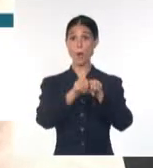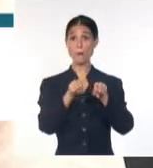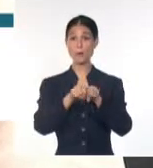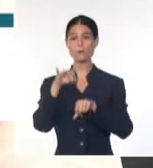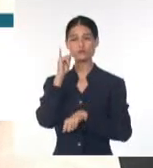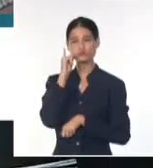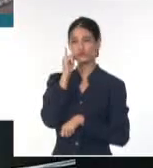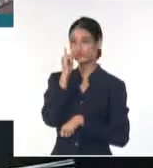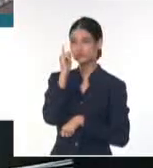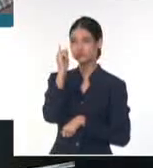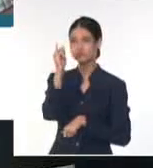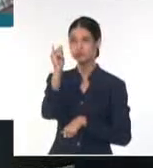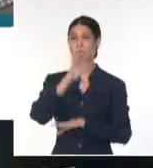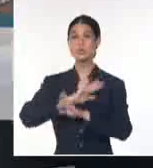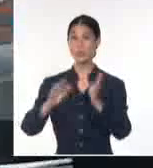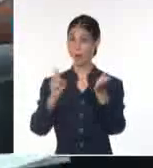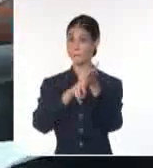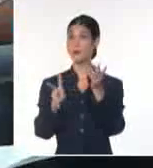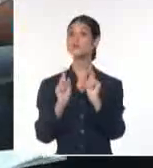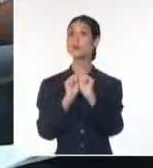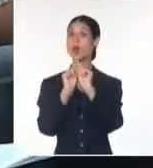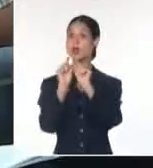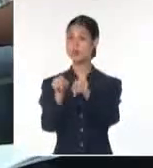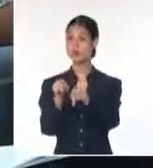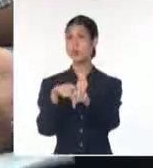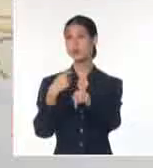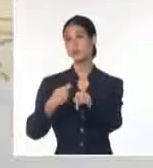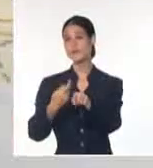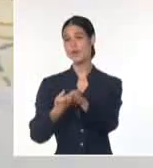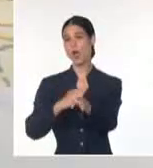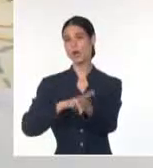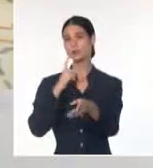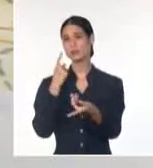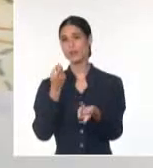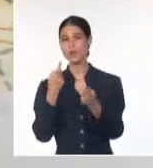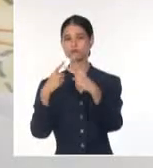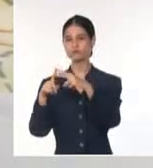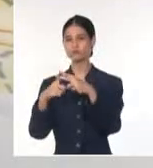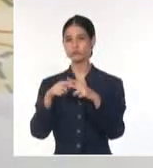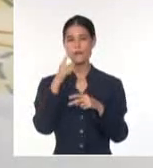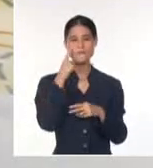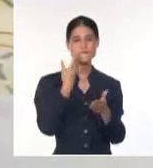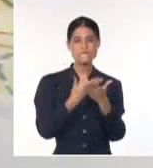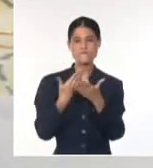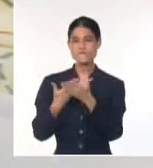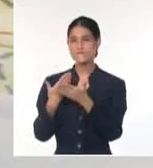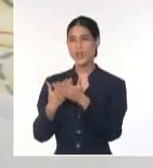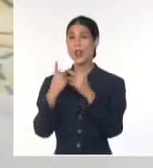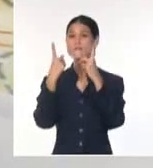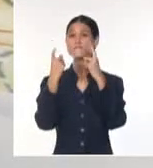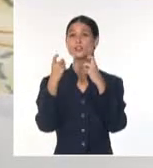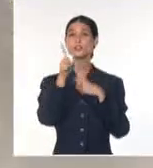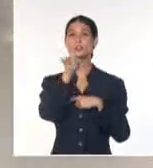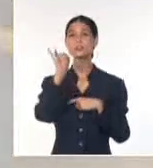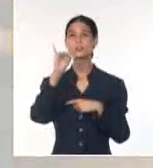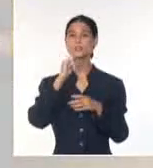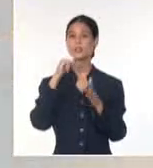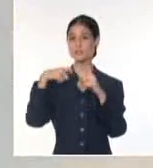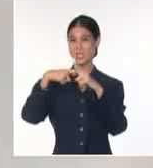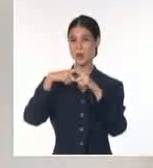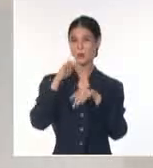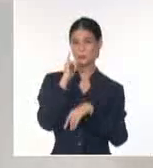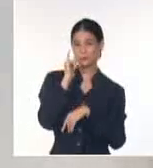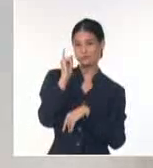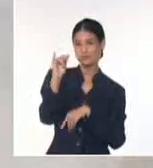kilómetros en la provincia. Que hay que revisar los otros 17 kilómetros que hay desde el rebombeo de